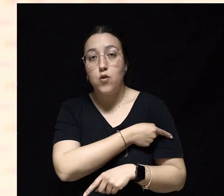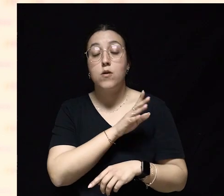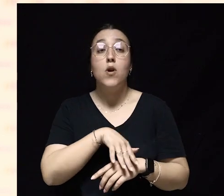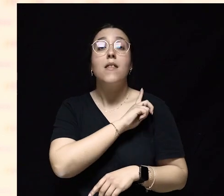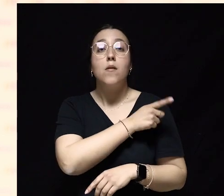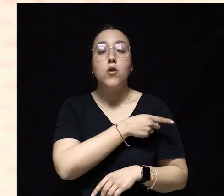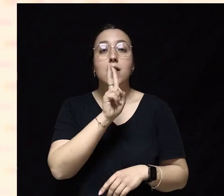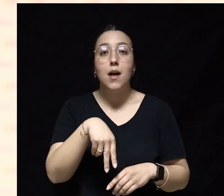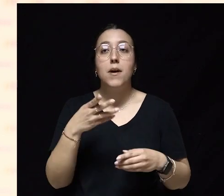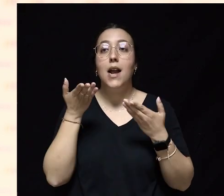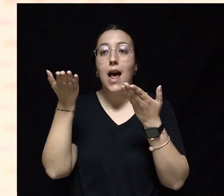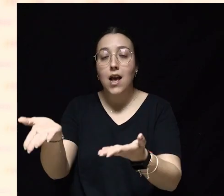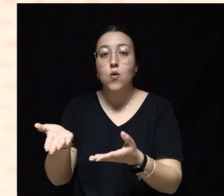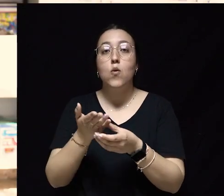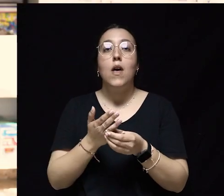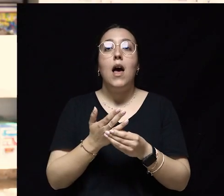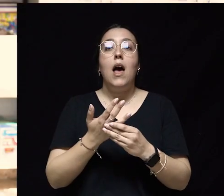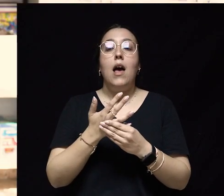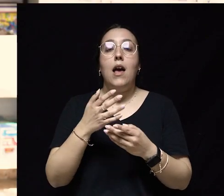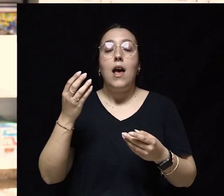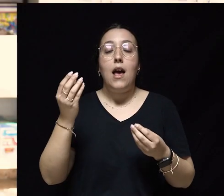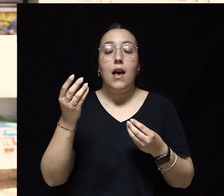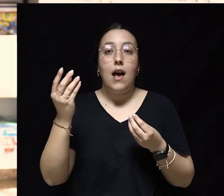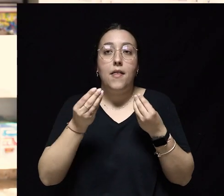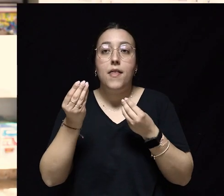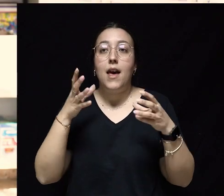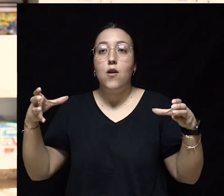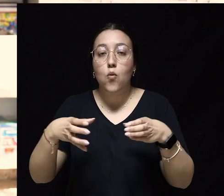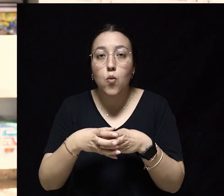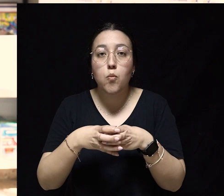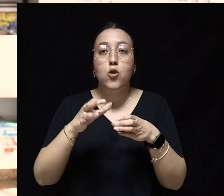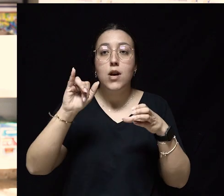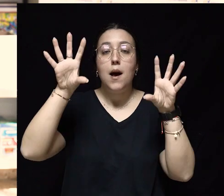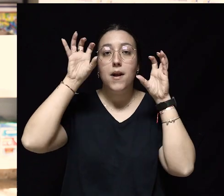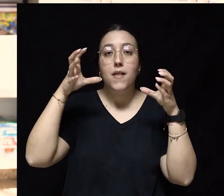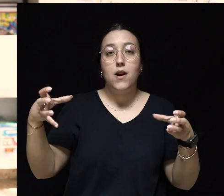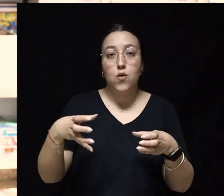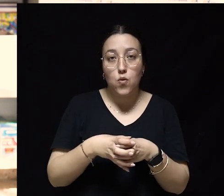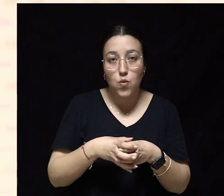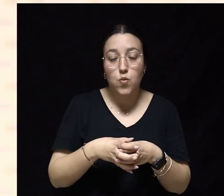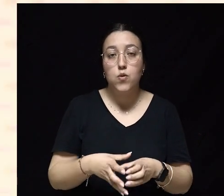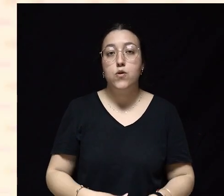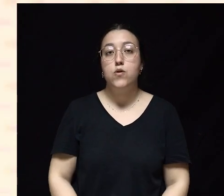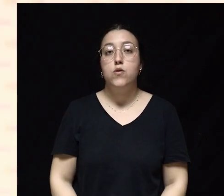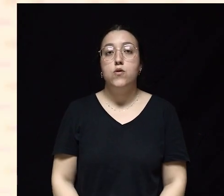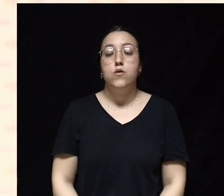los más pequeños o técnica de carrera, por ejemplo, que hay niños que les cuesta a lo mejor correr incluso cuando van a tercero de primaria, eso lo